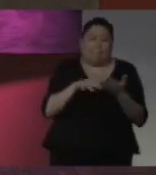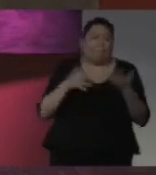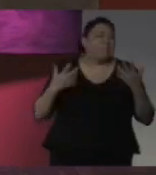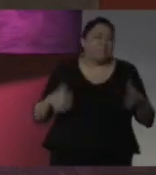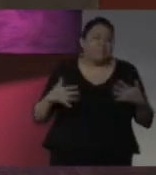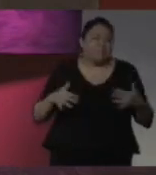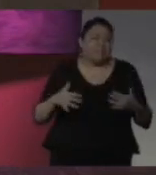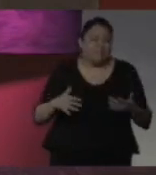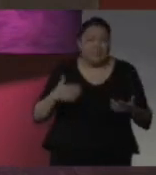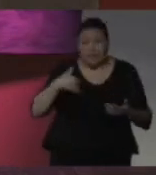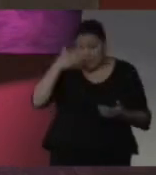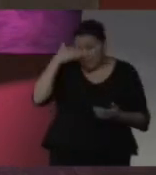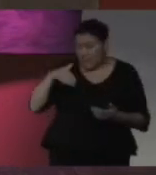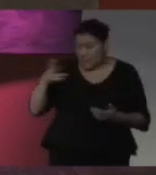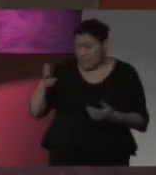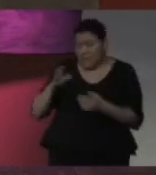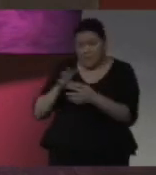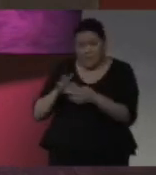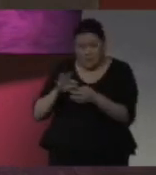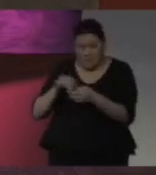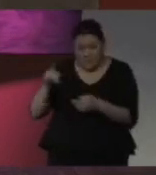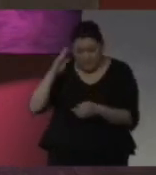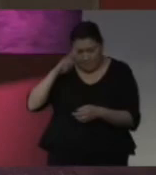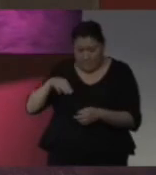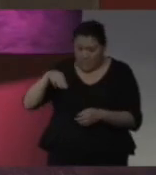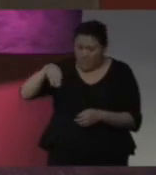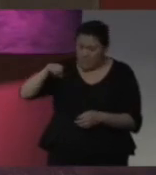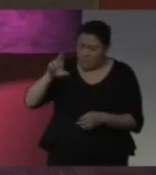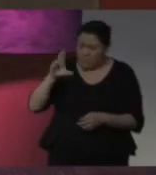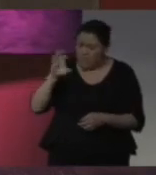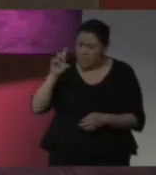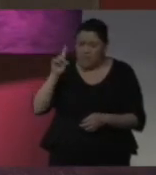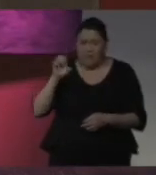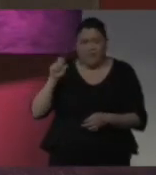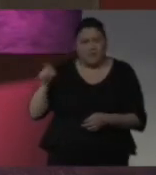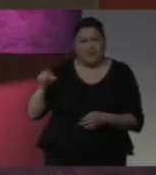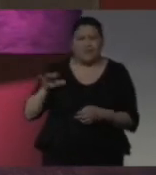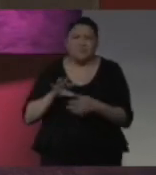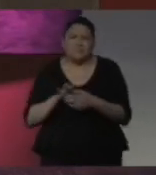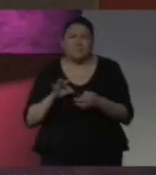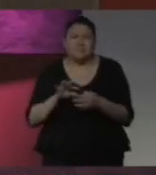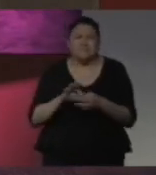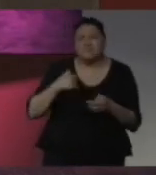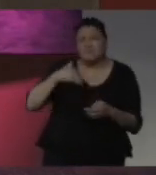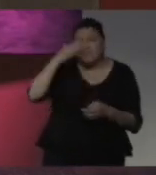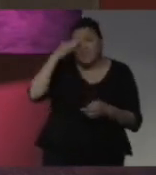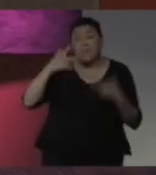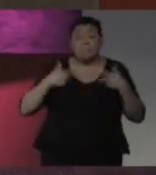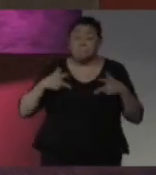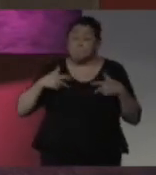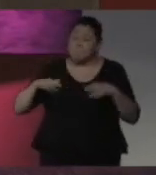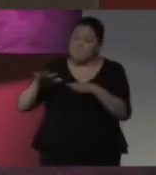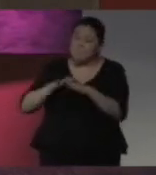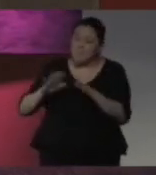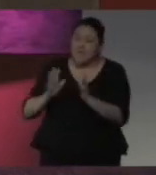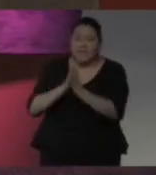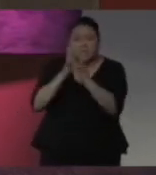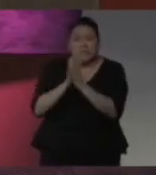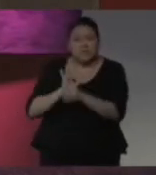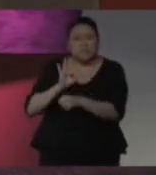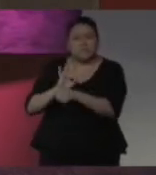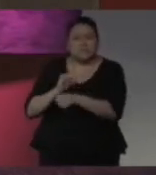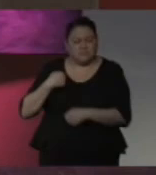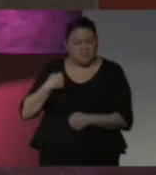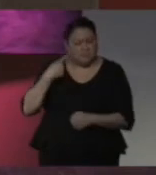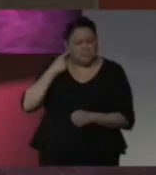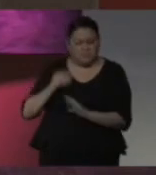esta noción que dice la maestra Mercedes Oliveira, que tiene que ver con la defensa participativa. De hecho, estaba pensando,